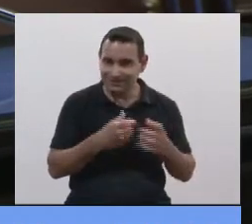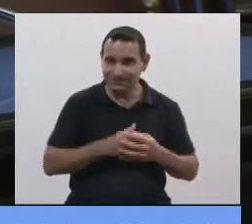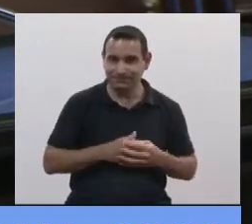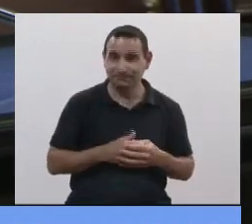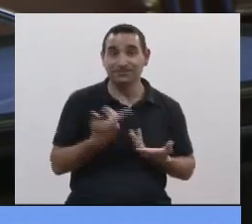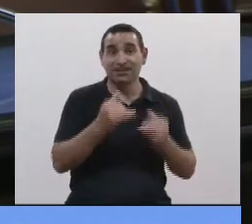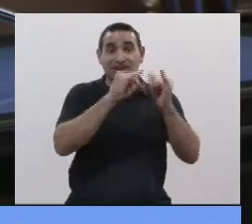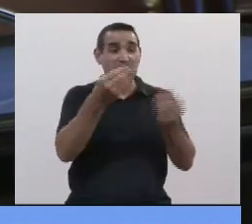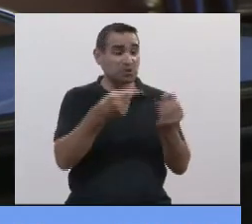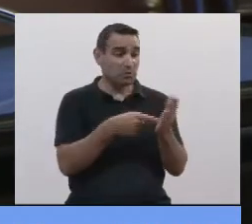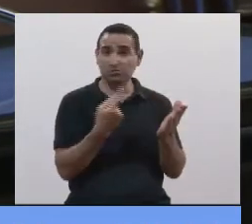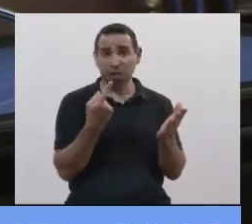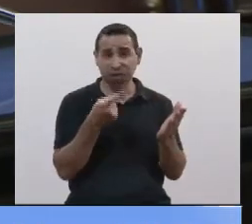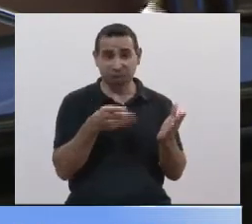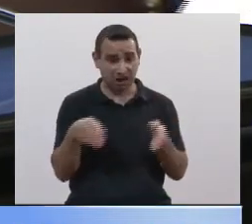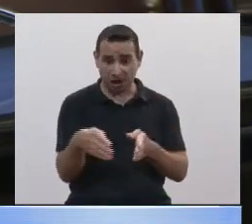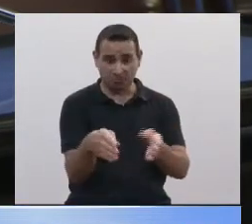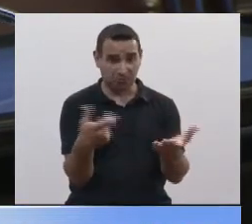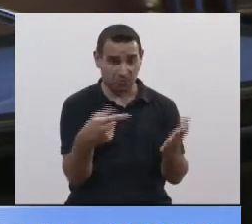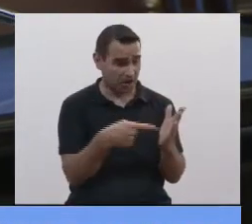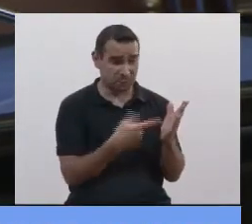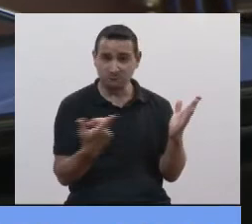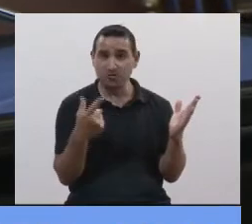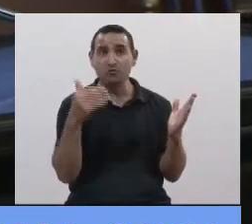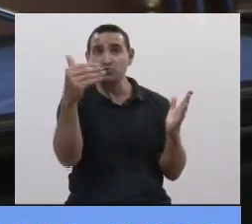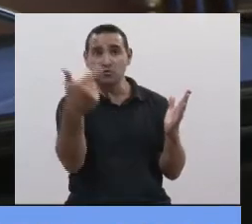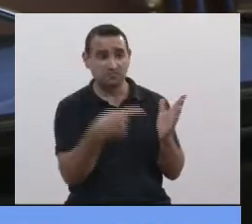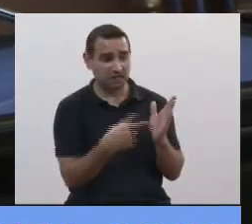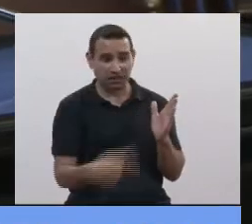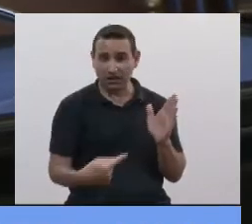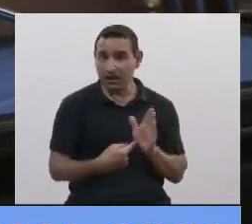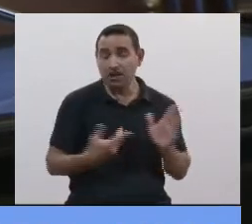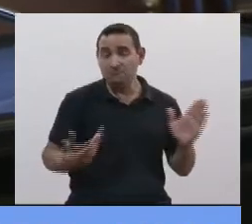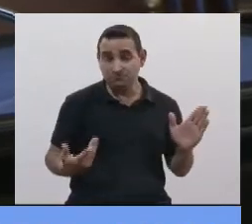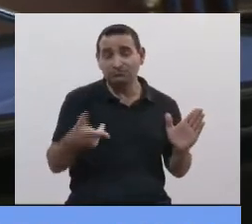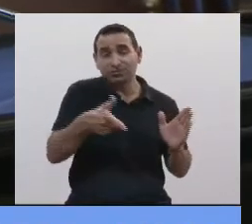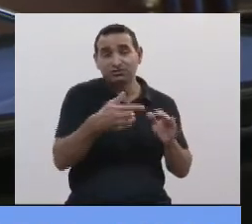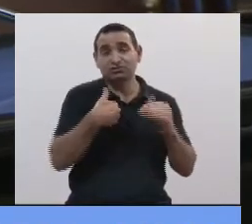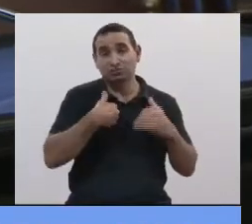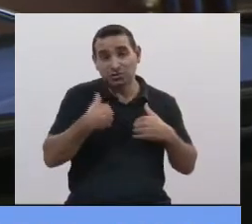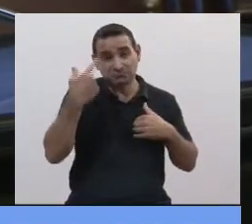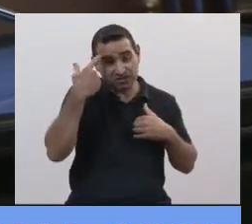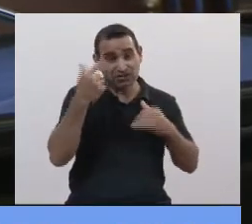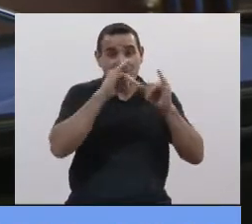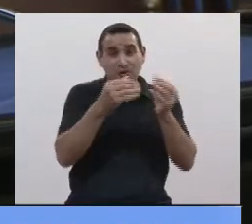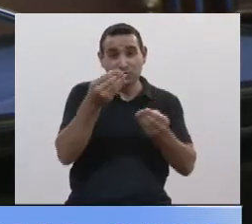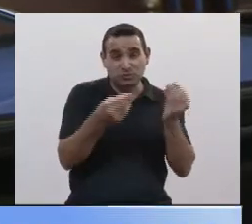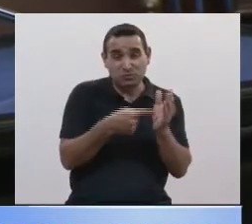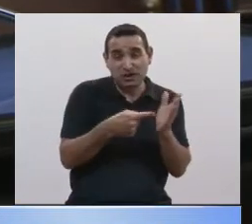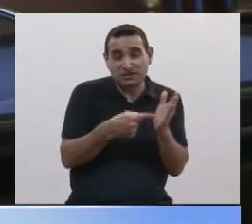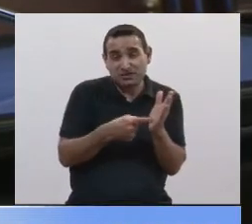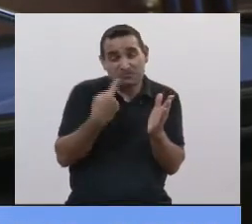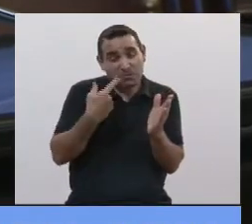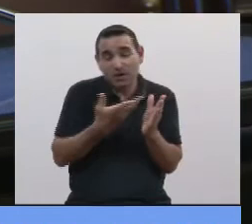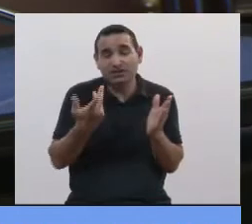Y este presupuesto no muestra ese camino, no muestra ese destino. Por lo expuesto y como el presupuesto refleja